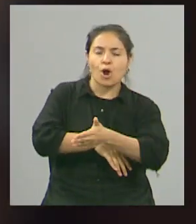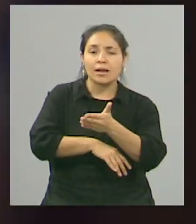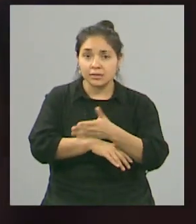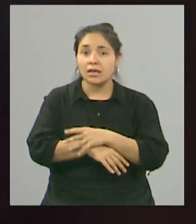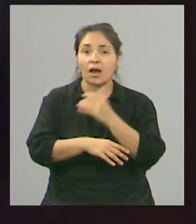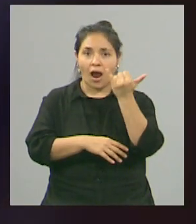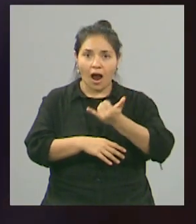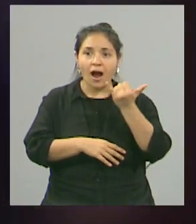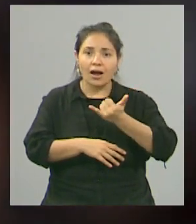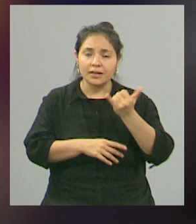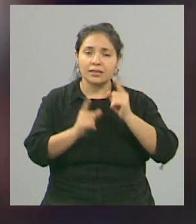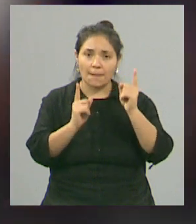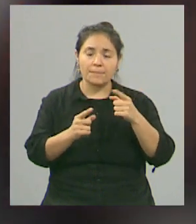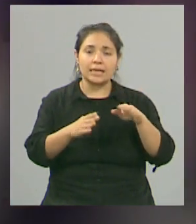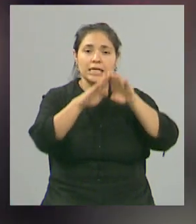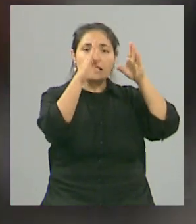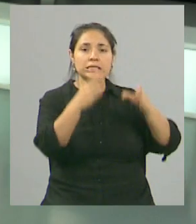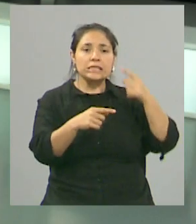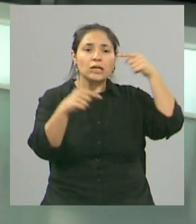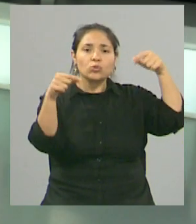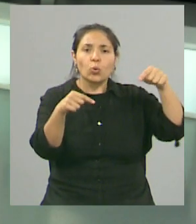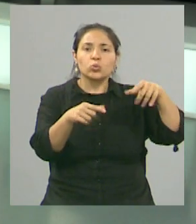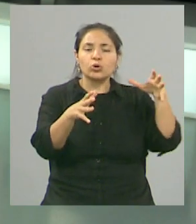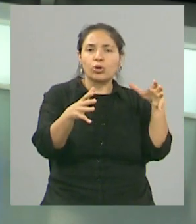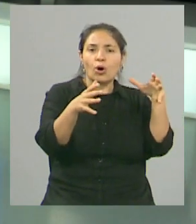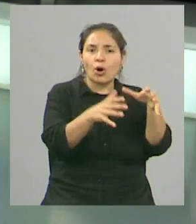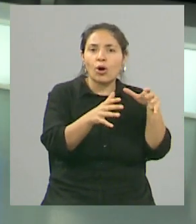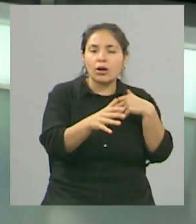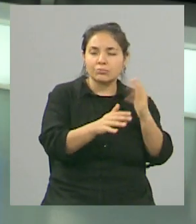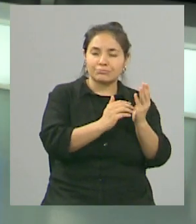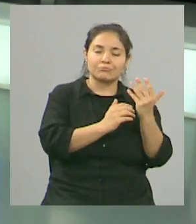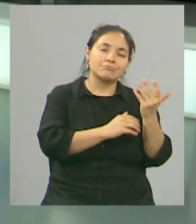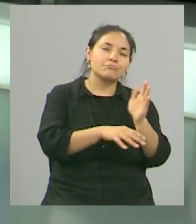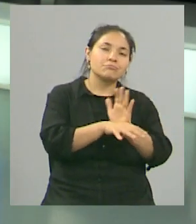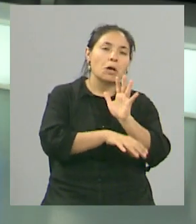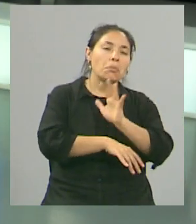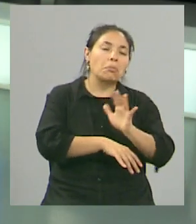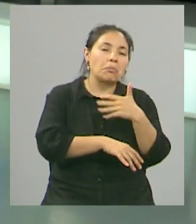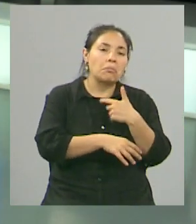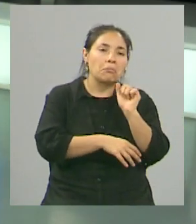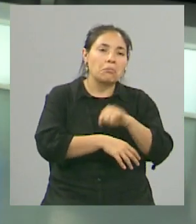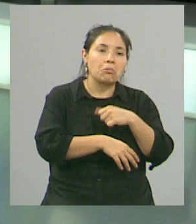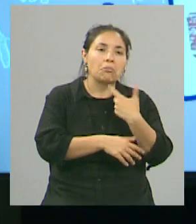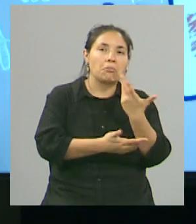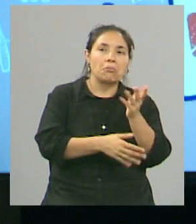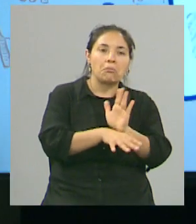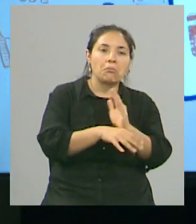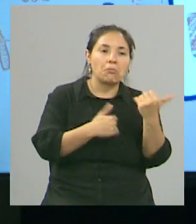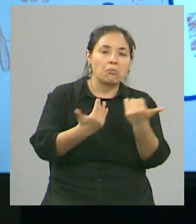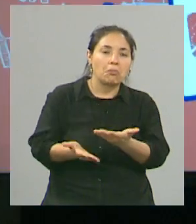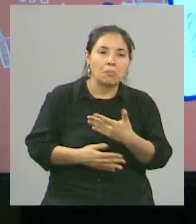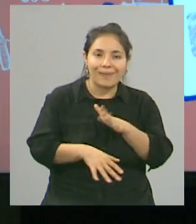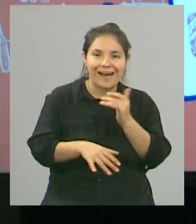estructura institucional detrás que de alguna forma posibilita o habilita eso. En estos casos que yo traigo